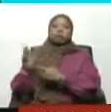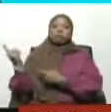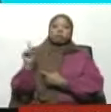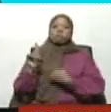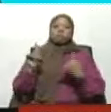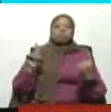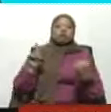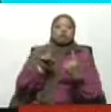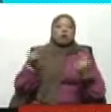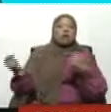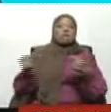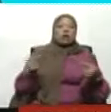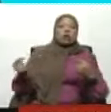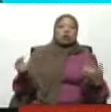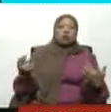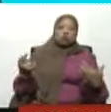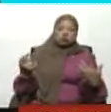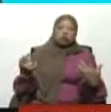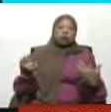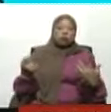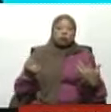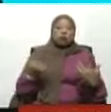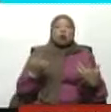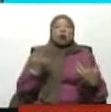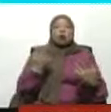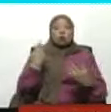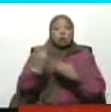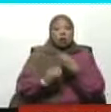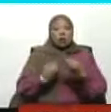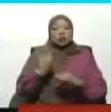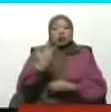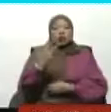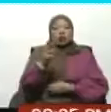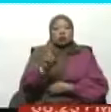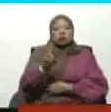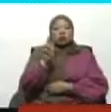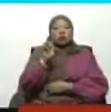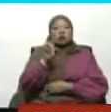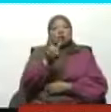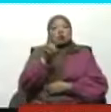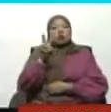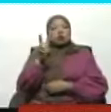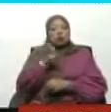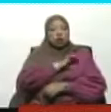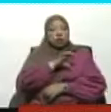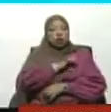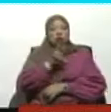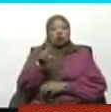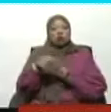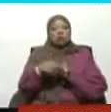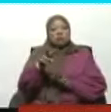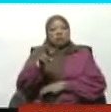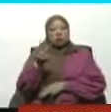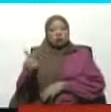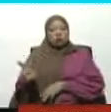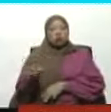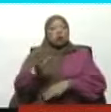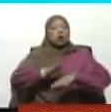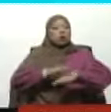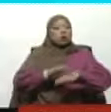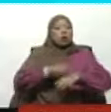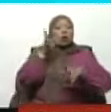eso yo creé las 3R.net enero 2022, escuchando el clamor del